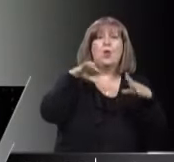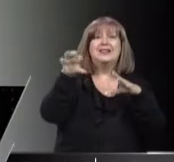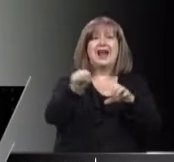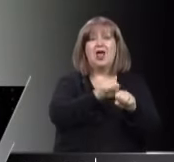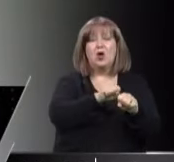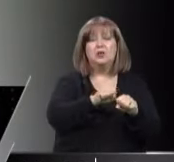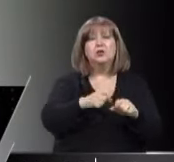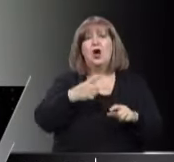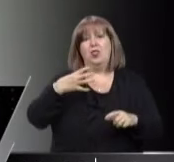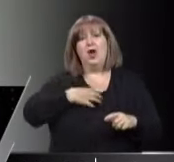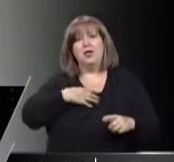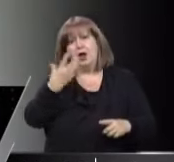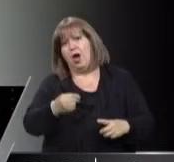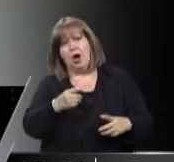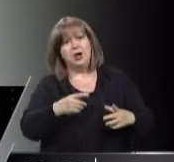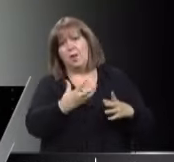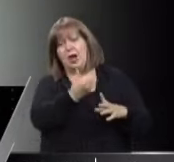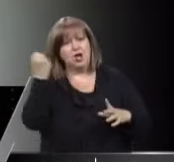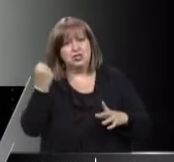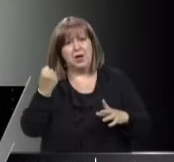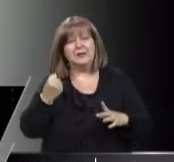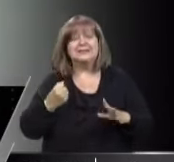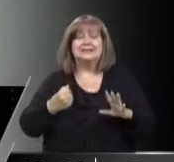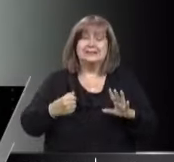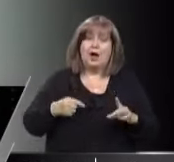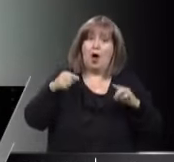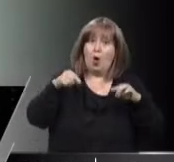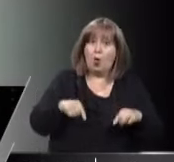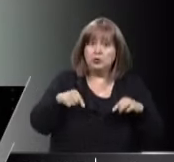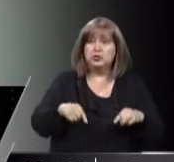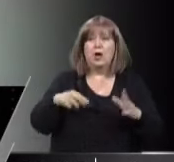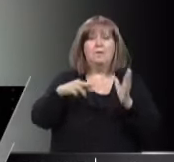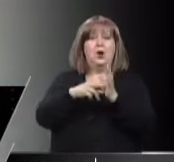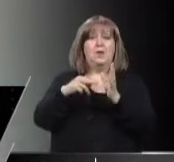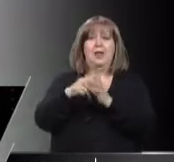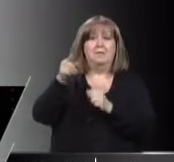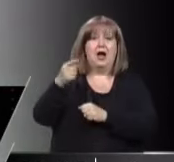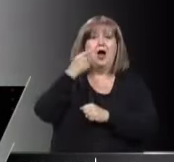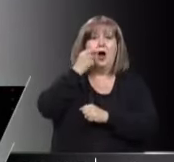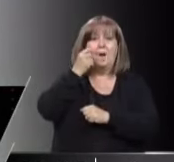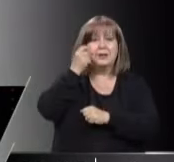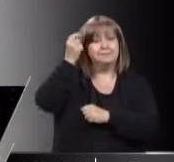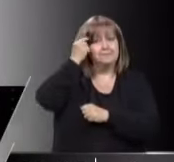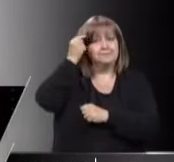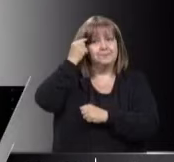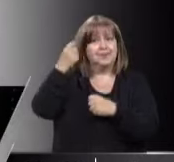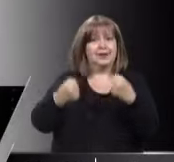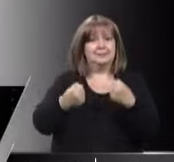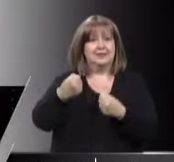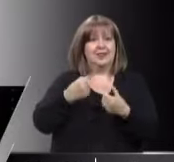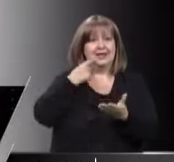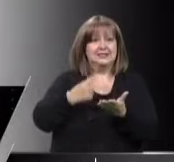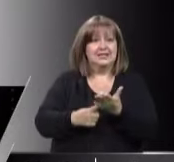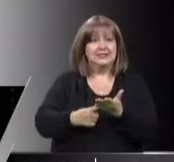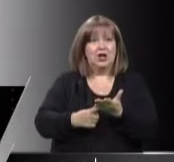conjuntamente con vos Sofía es que el hombre tenía un problema personal y que probablemente eso haya incidido en la decisión que toma